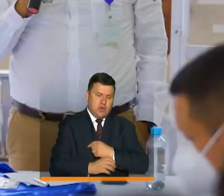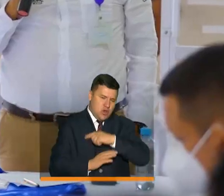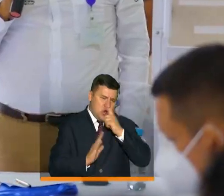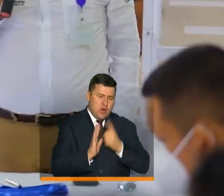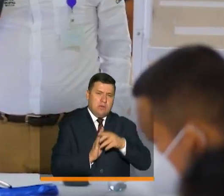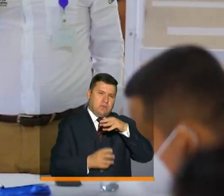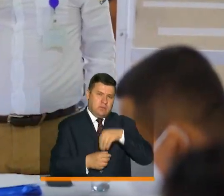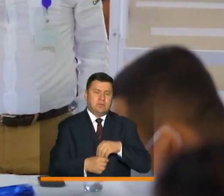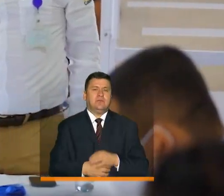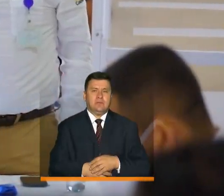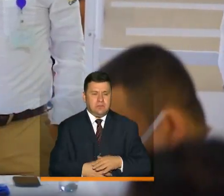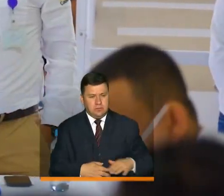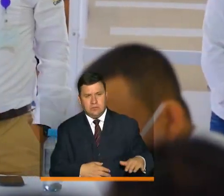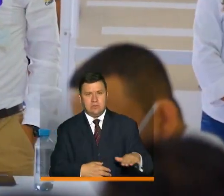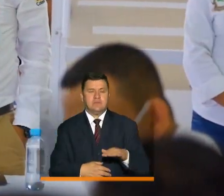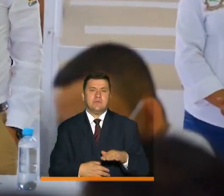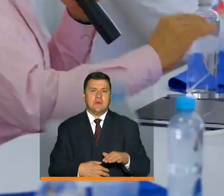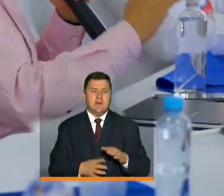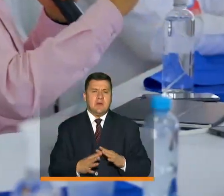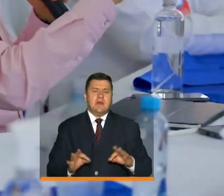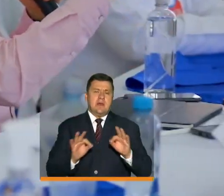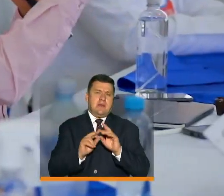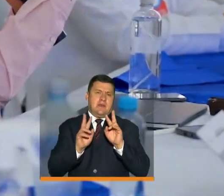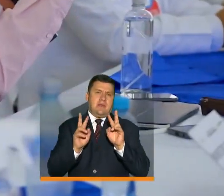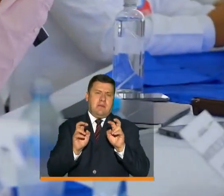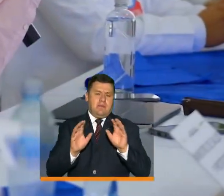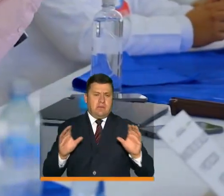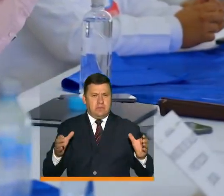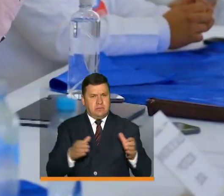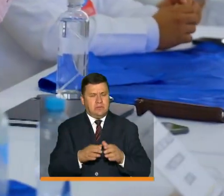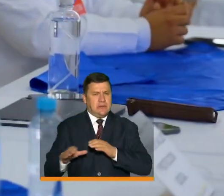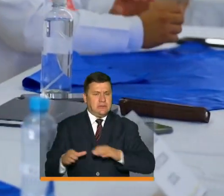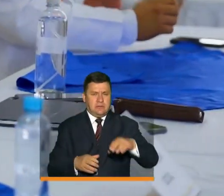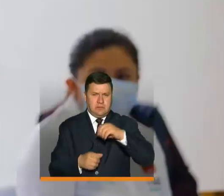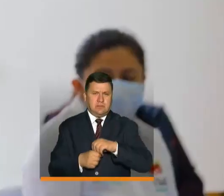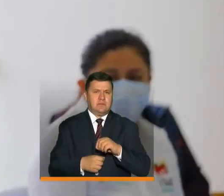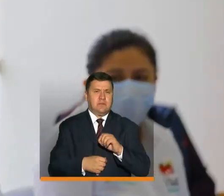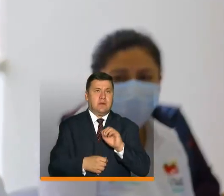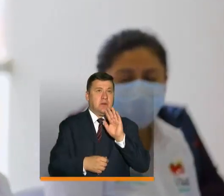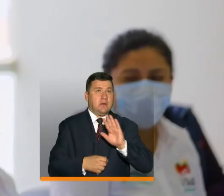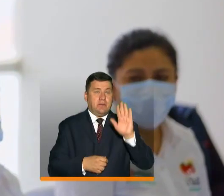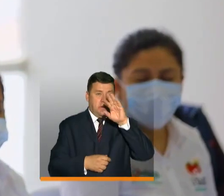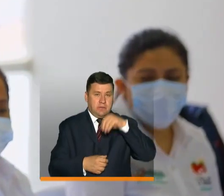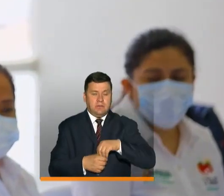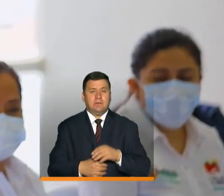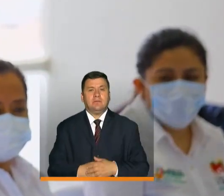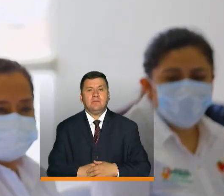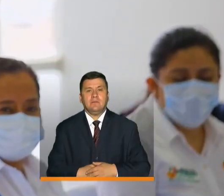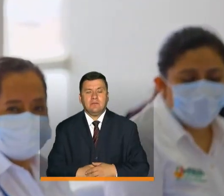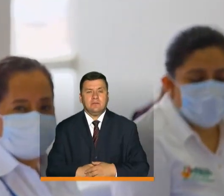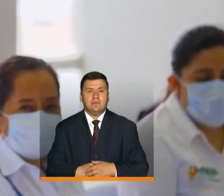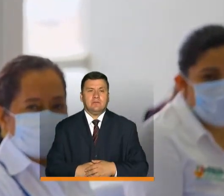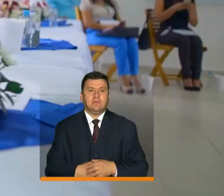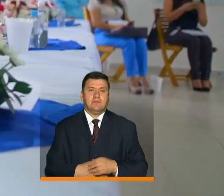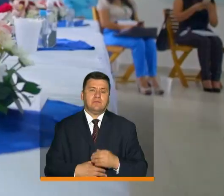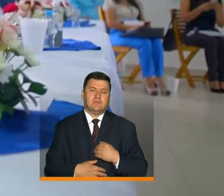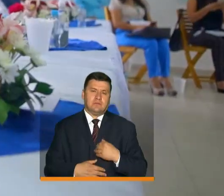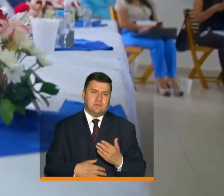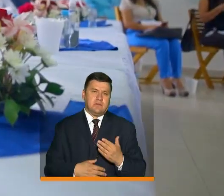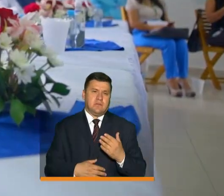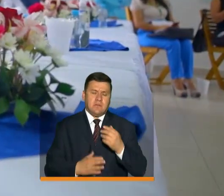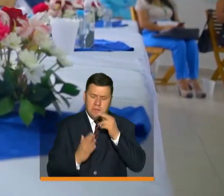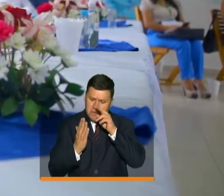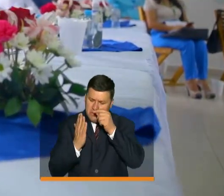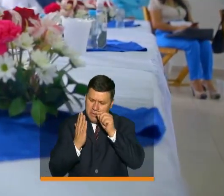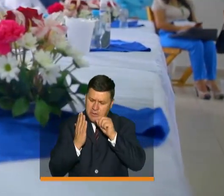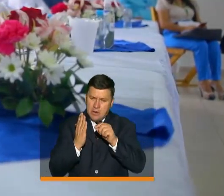integrada y a abordar su acción a nivel territorial. Igualmente se